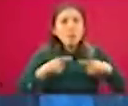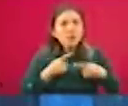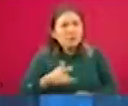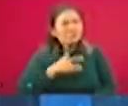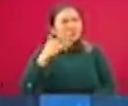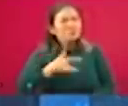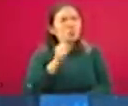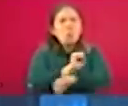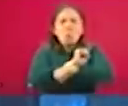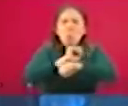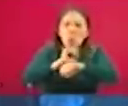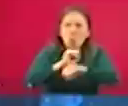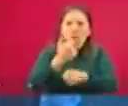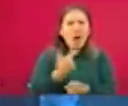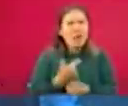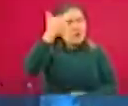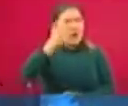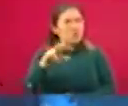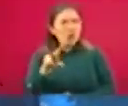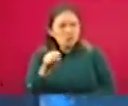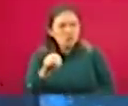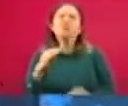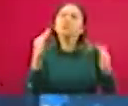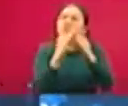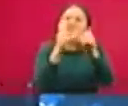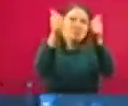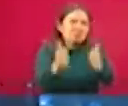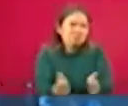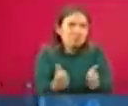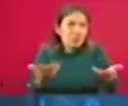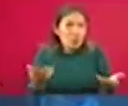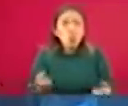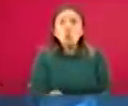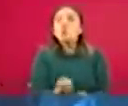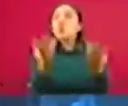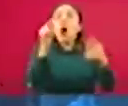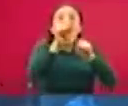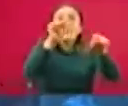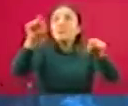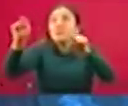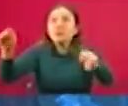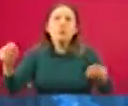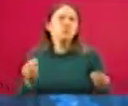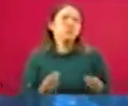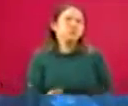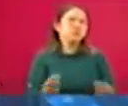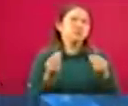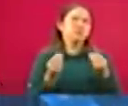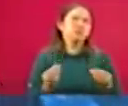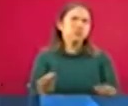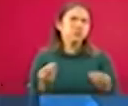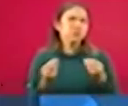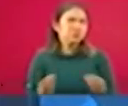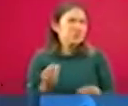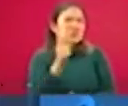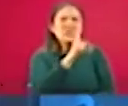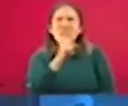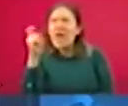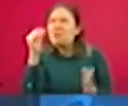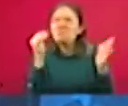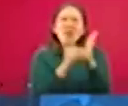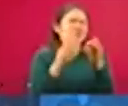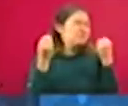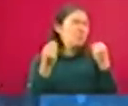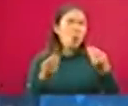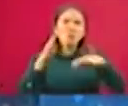explicamos. No funciona así, no es de que encontramos un multiplicador y ese multiplicador es permanente, dijimos desde el principio, y así es